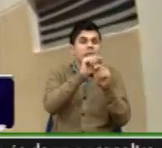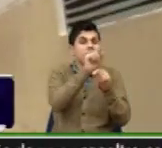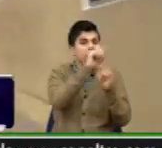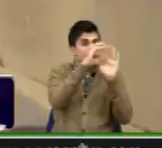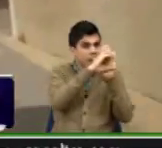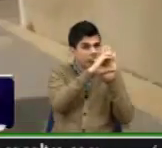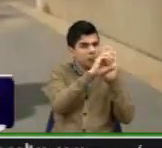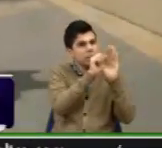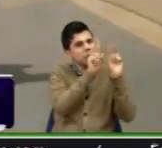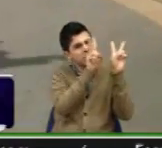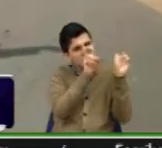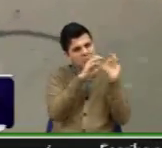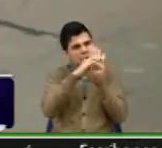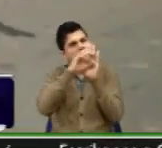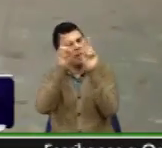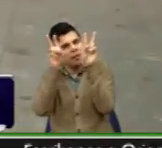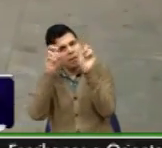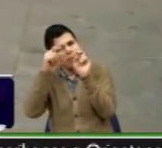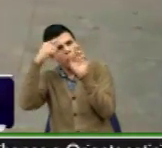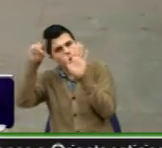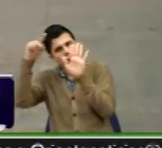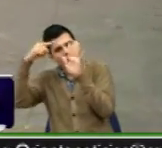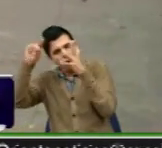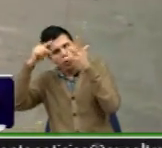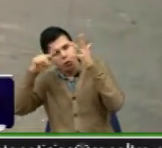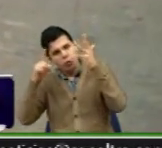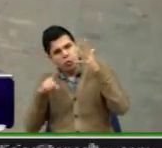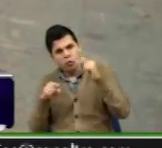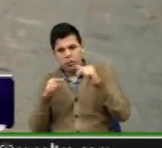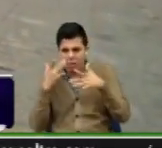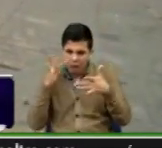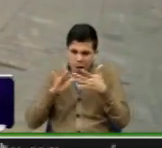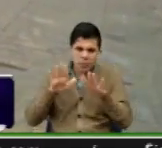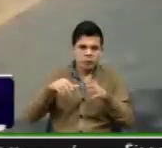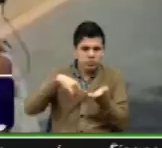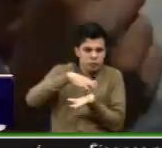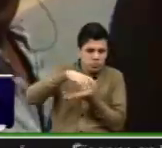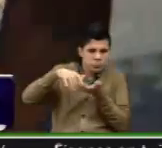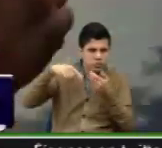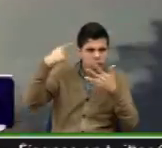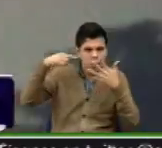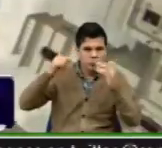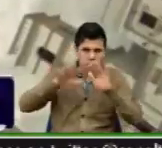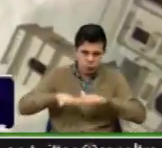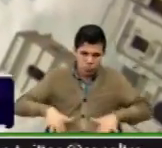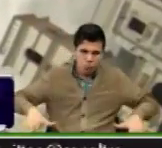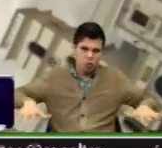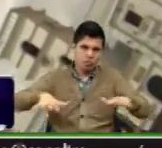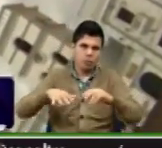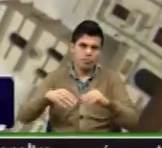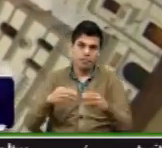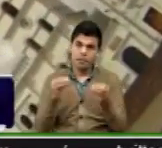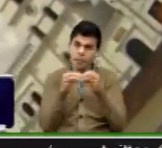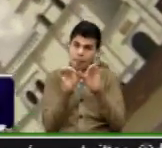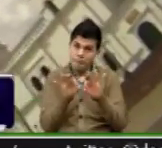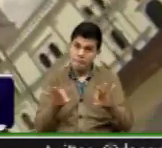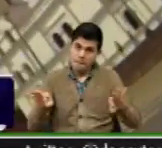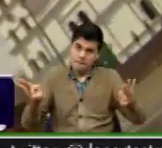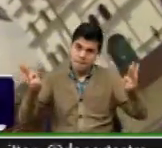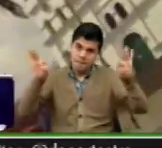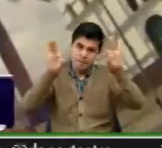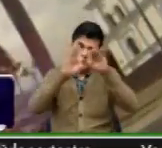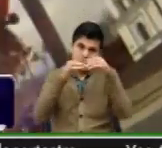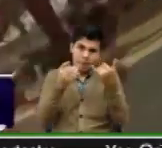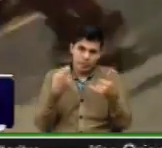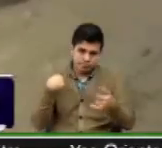artística determinada y tratará los temas de identidad, memoria y tradición de Santander y su población. Pero lo importante también es rescatar lo que a